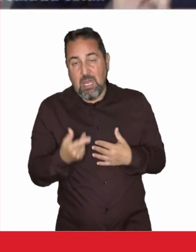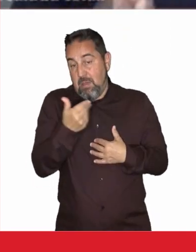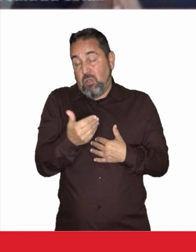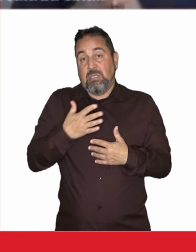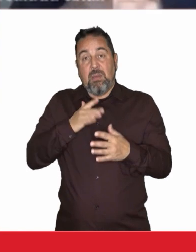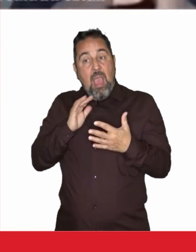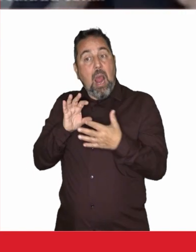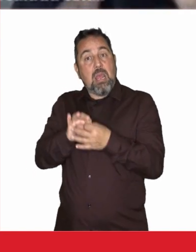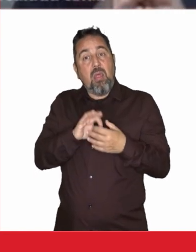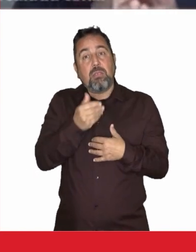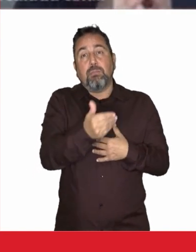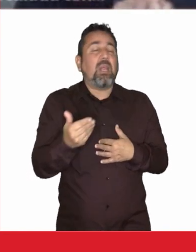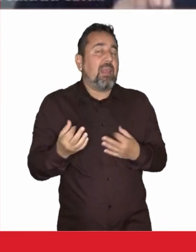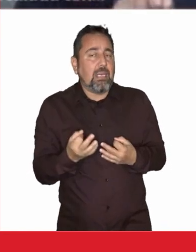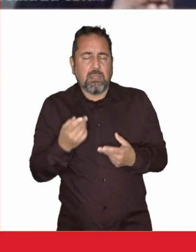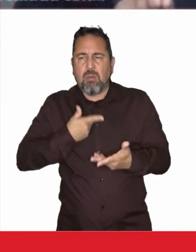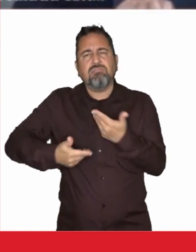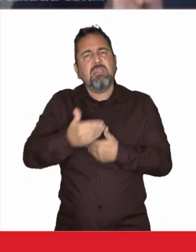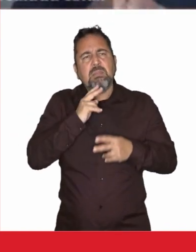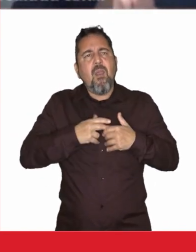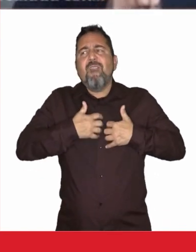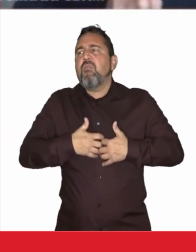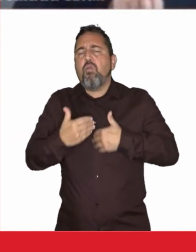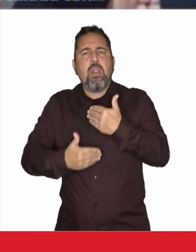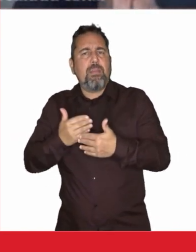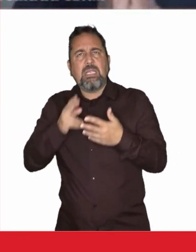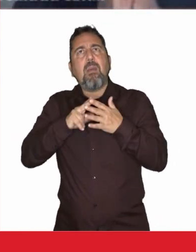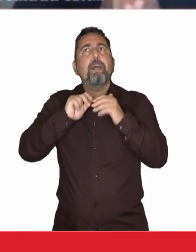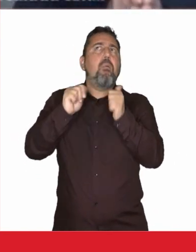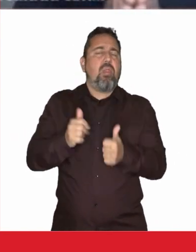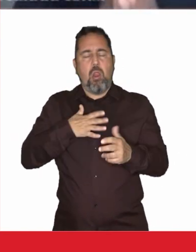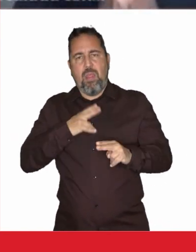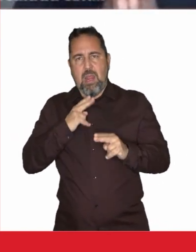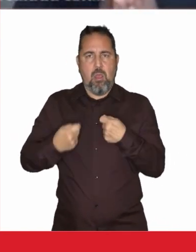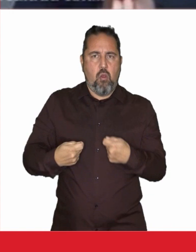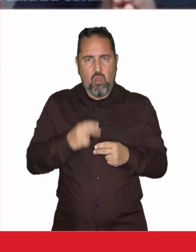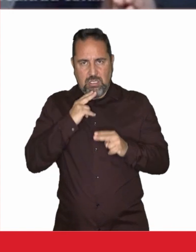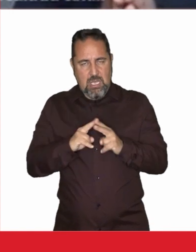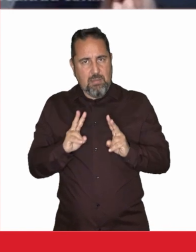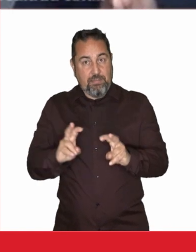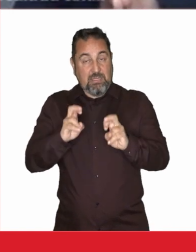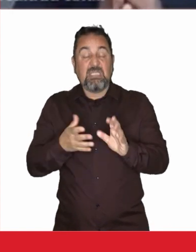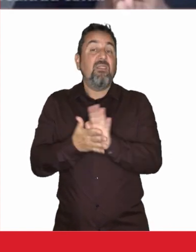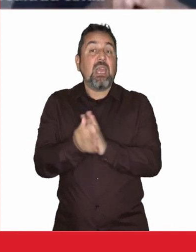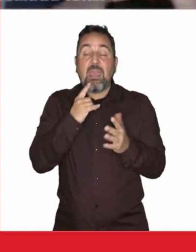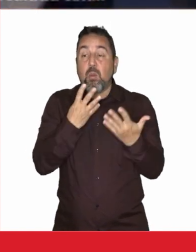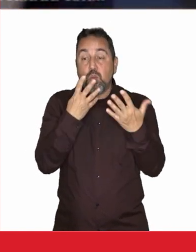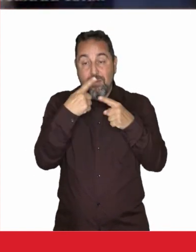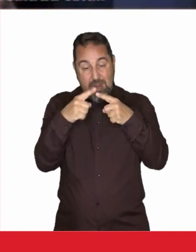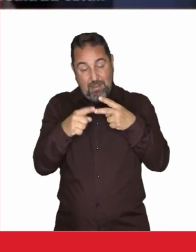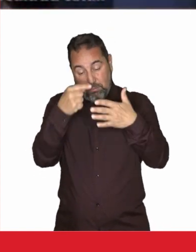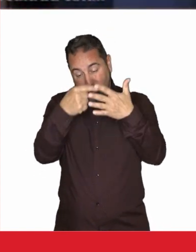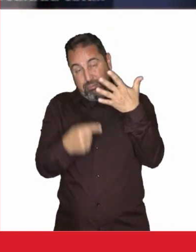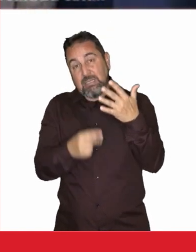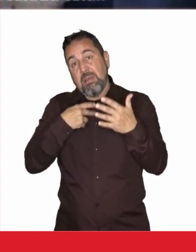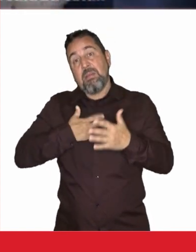estas alianzas, ¿vale? La clave de las alianzas es que contribuyen al funcionamiento del modelo de negocio. Es decir,